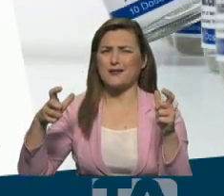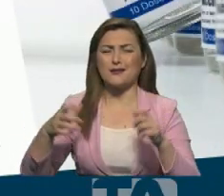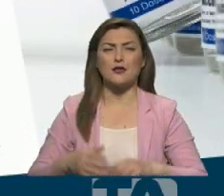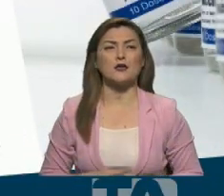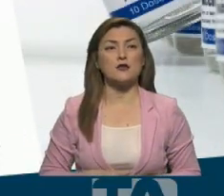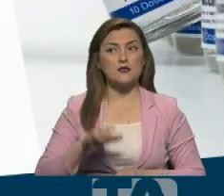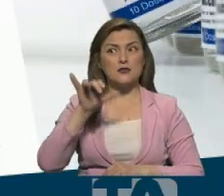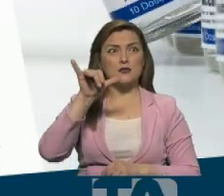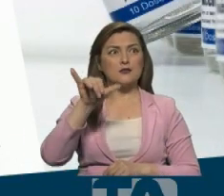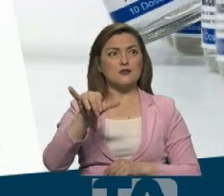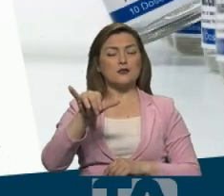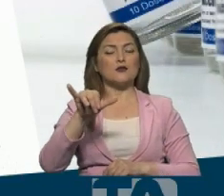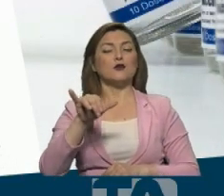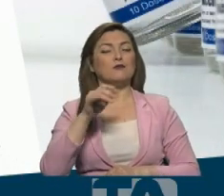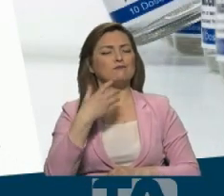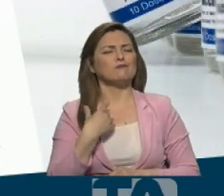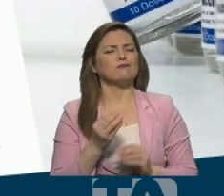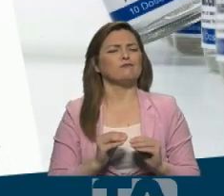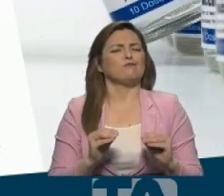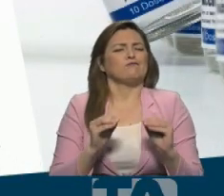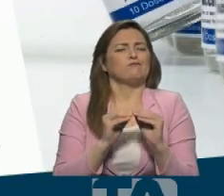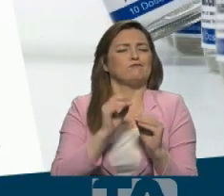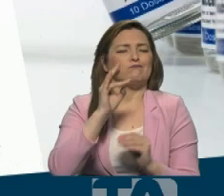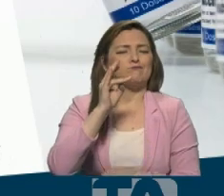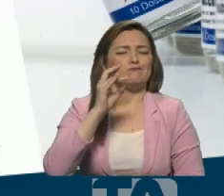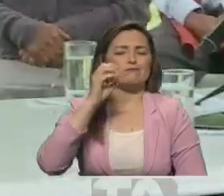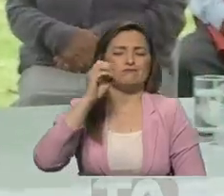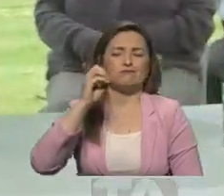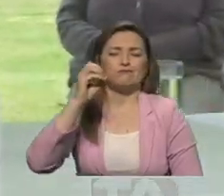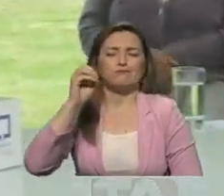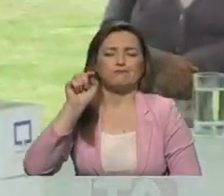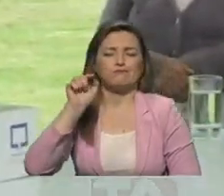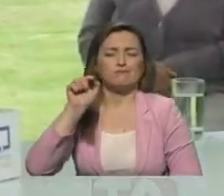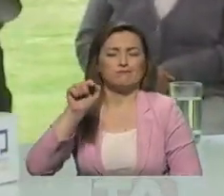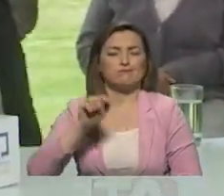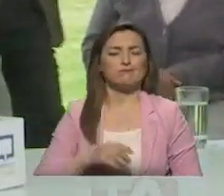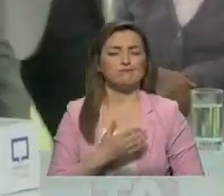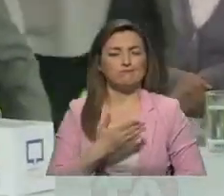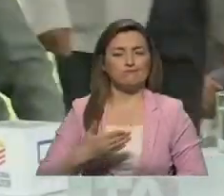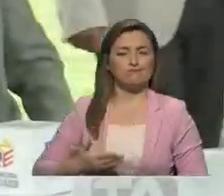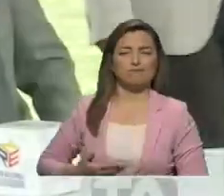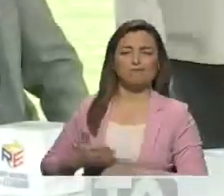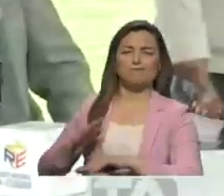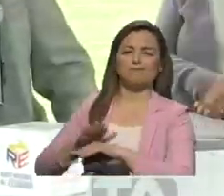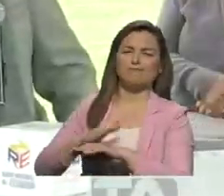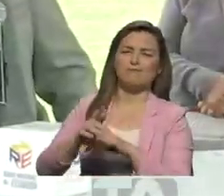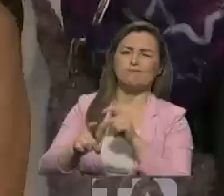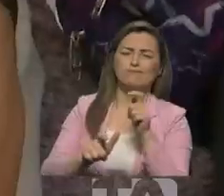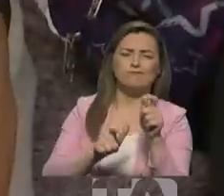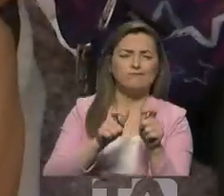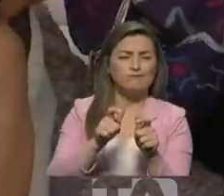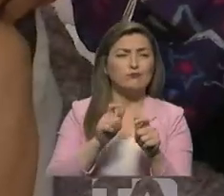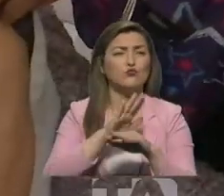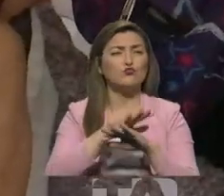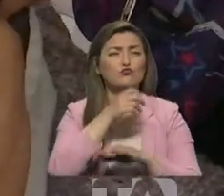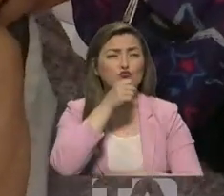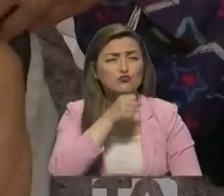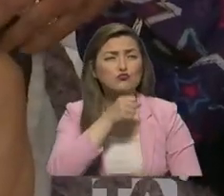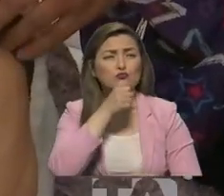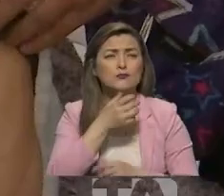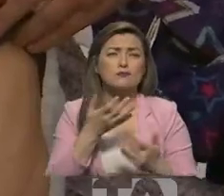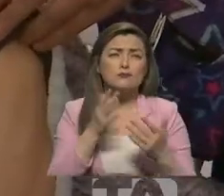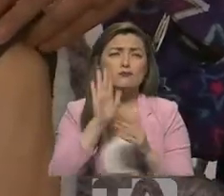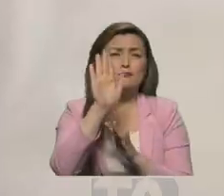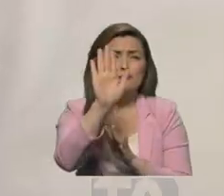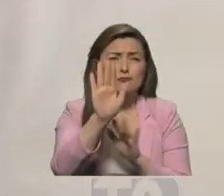se prevé que la cifra de dosis ascienda a 700.000. El presidente hizo un llamado a la ciudadanía, sobre todo a los adultos mayores y